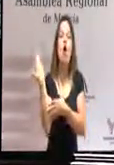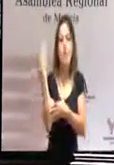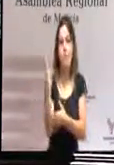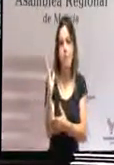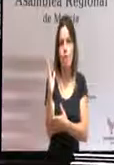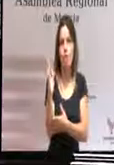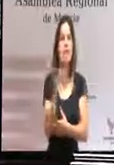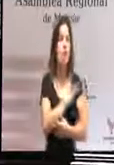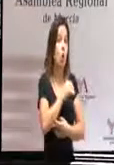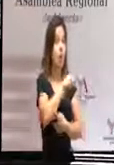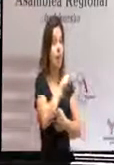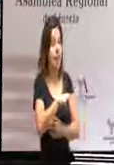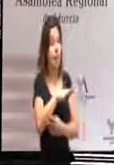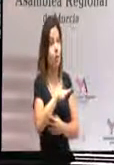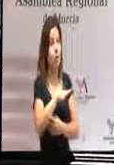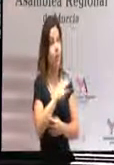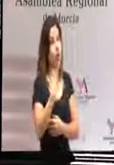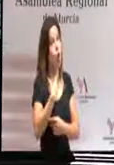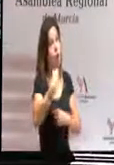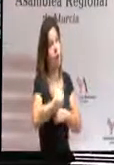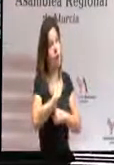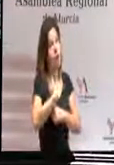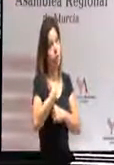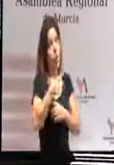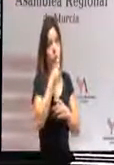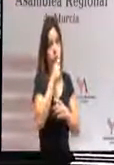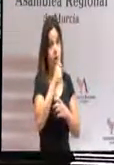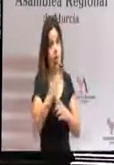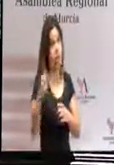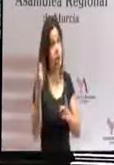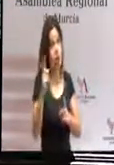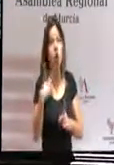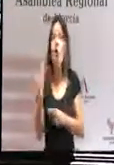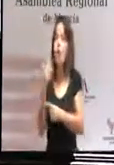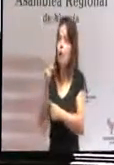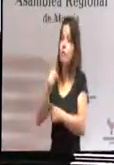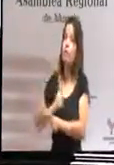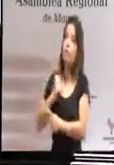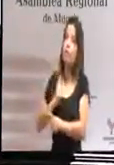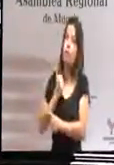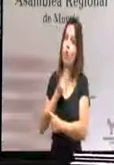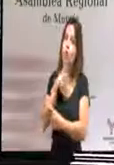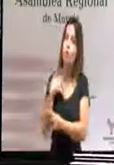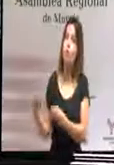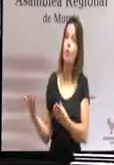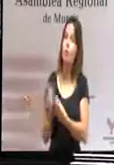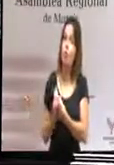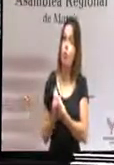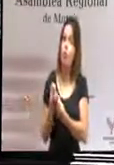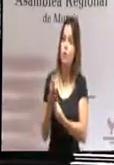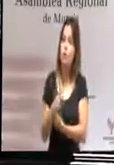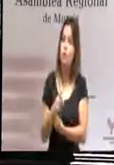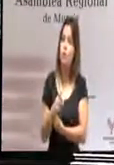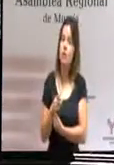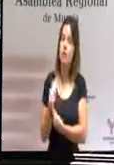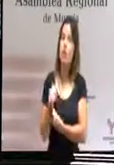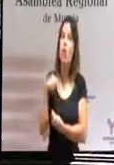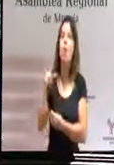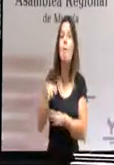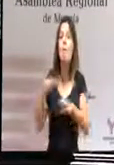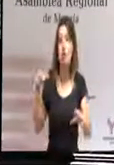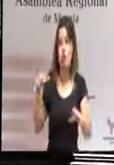el ofrecimiento y la señor oportunidad. Señor Martínez, por favor, no me obligue a retirarle el ofrecimiento y la oportunidad de sumarse a lo que esa